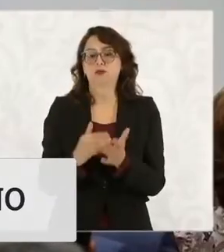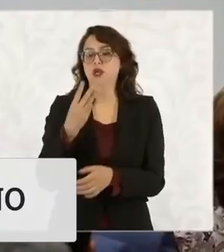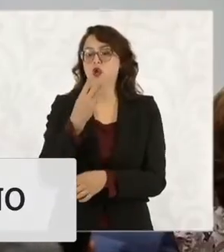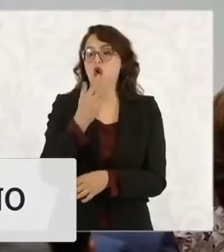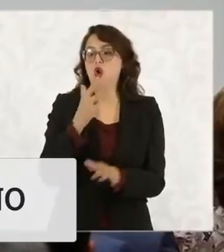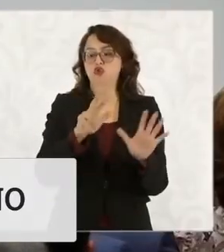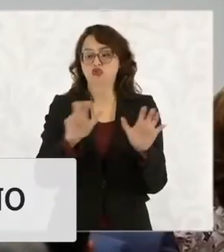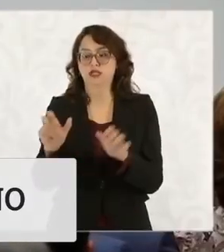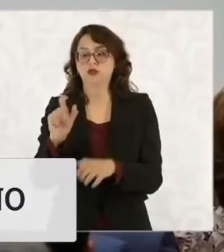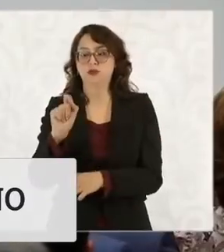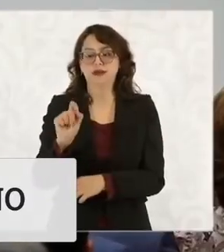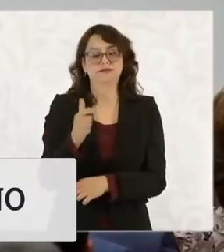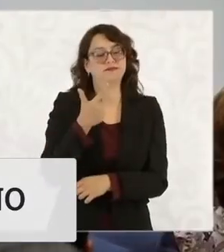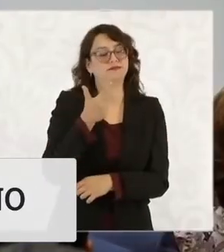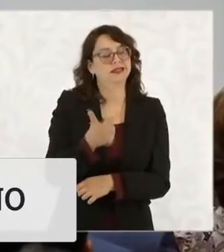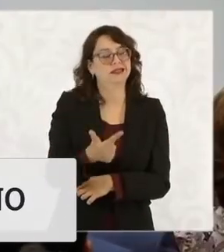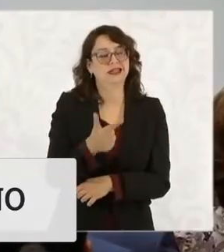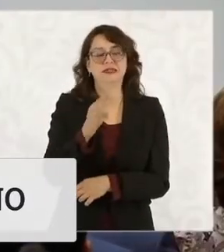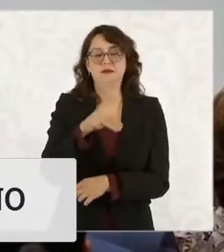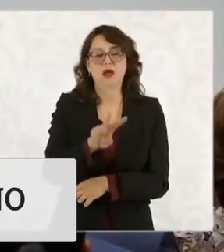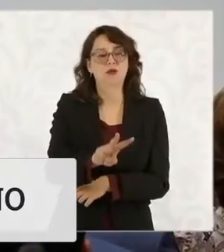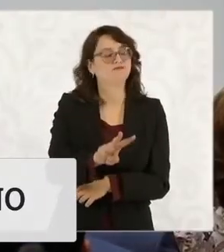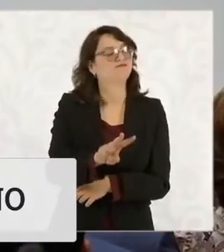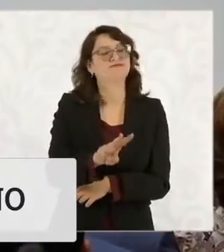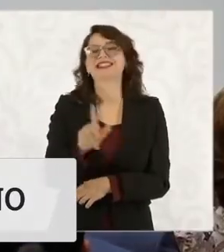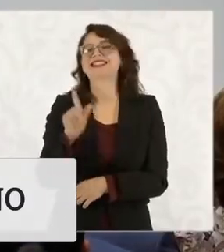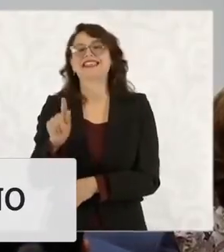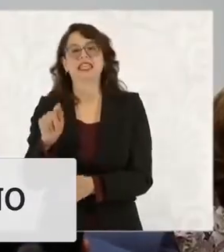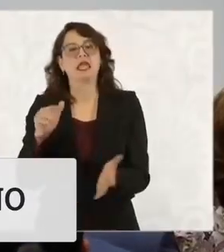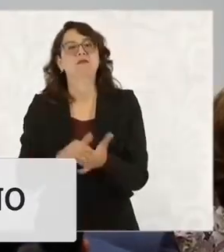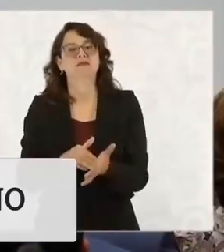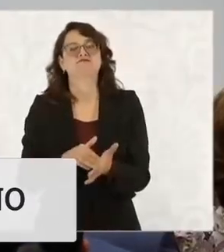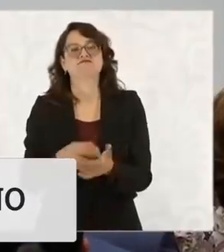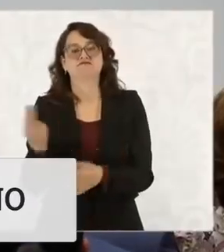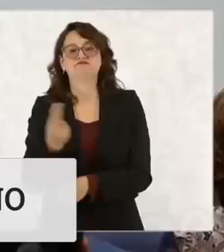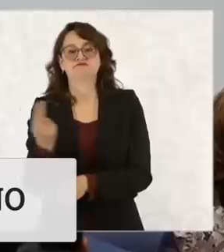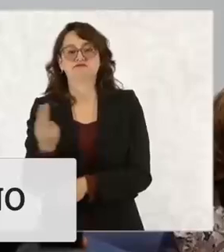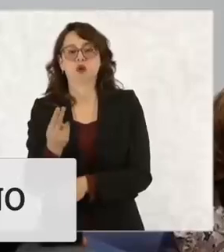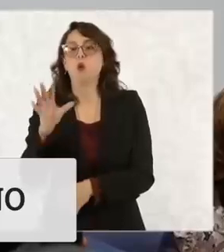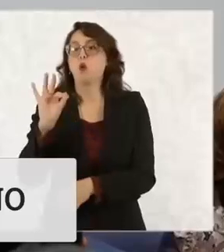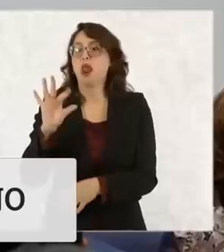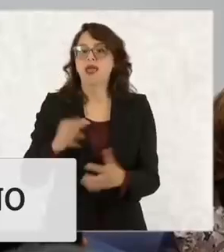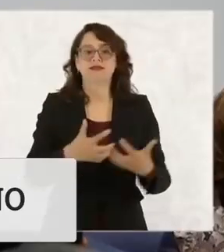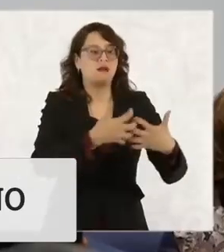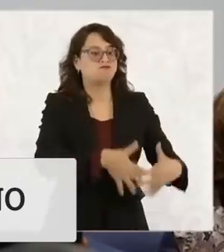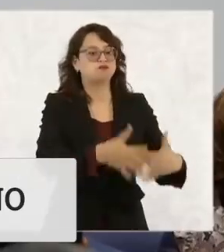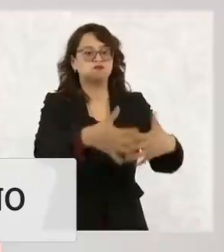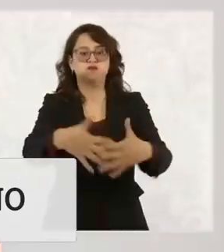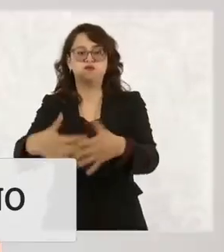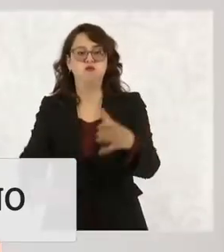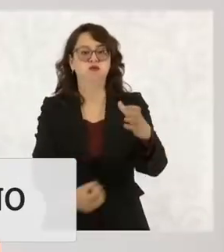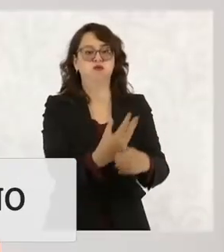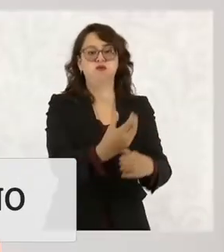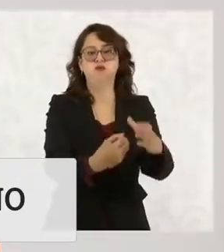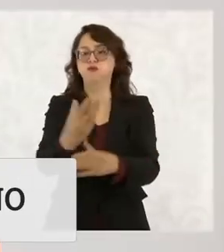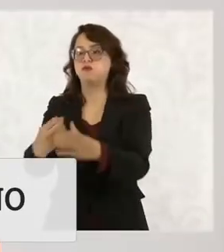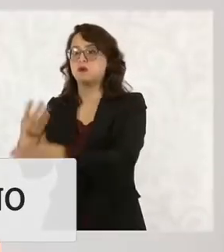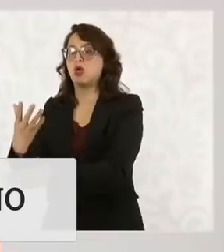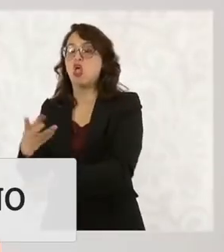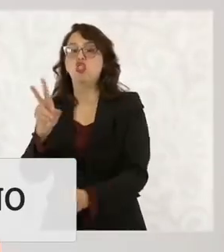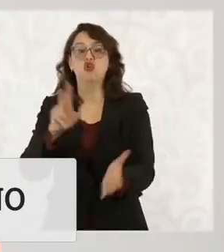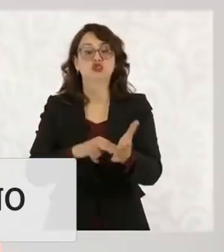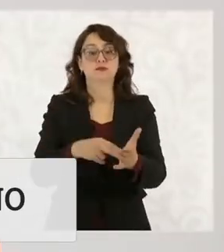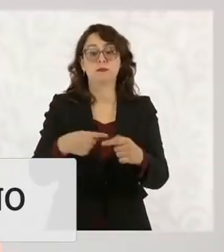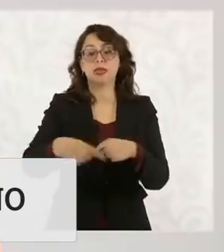54,823 a 77,000 megawatts en el sexenio, con 40 plantas nuevas. Al concluir